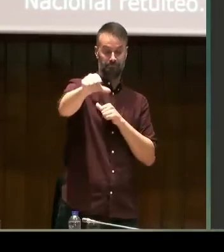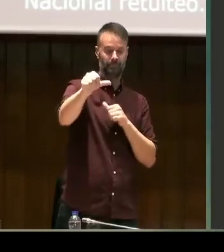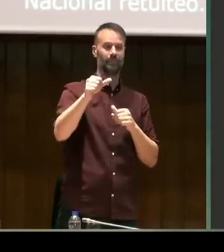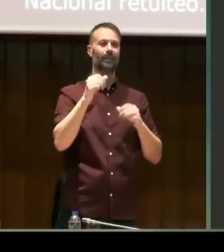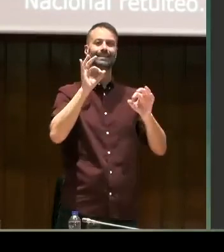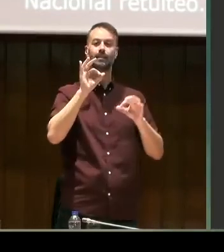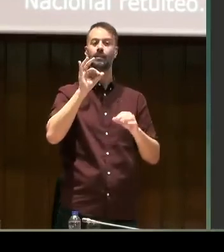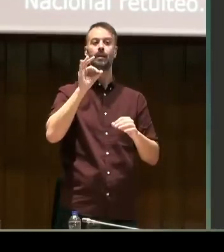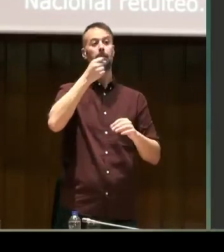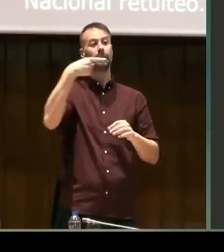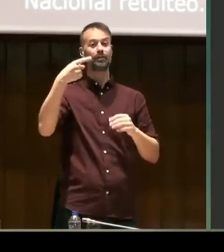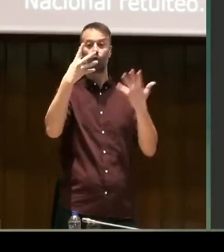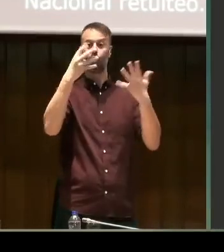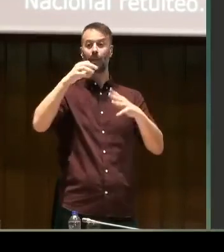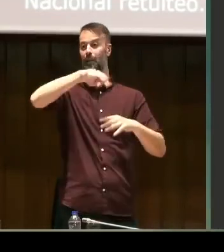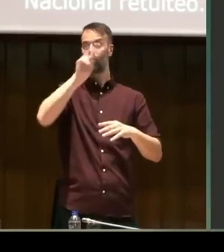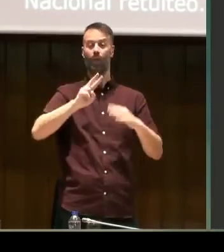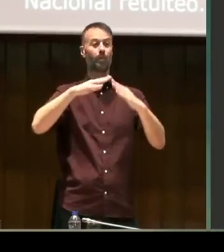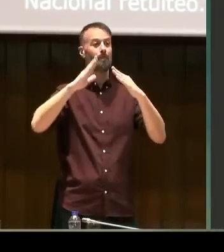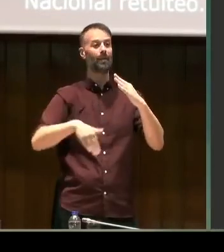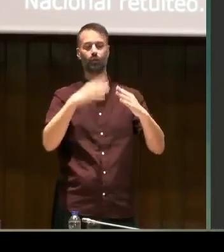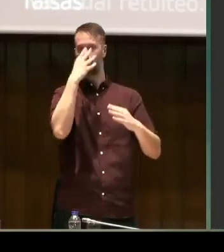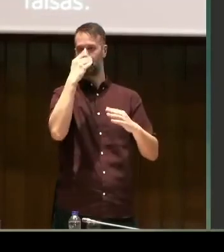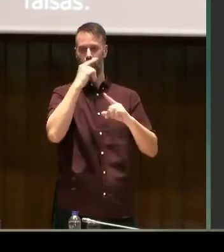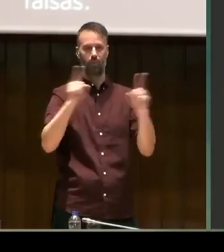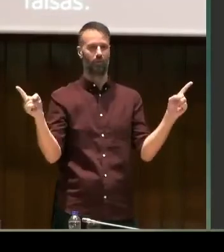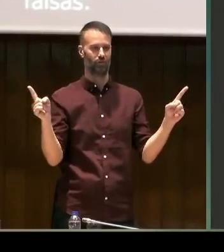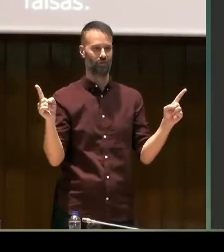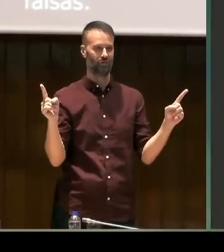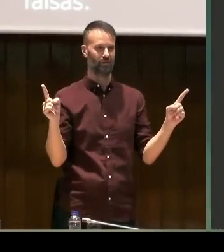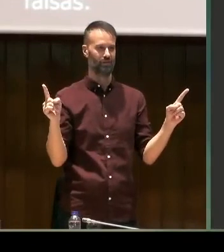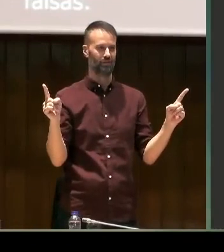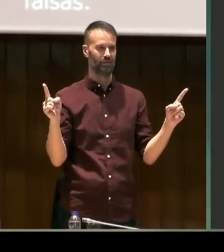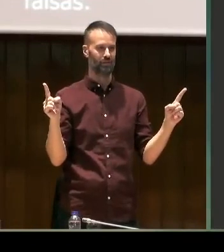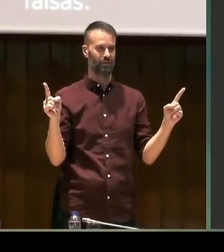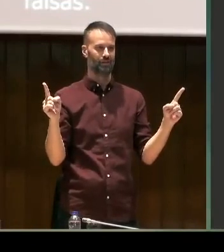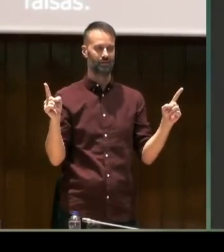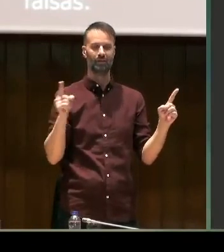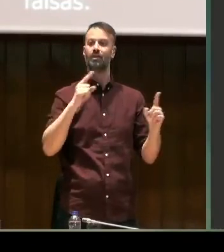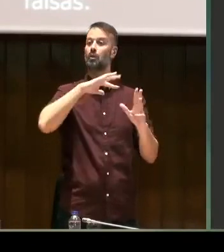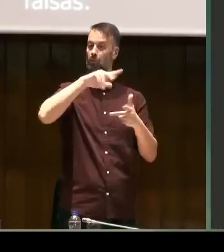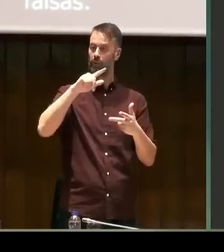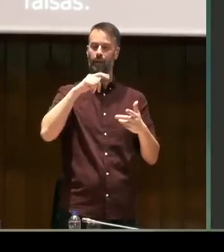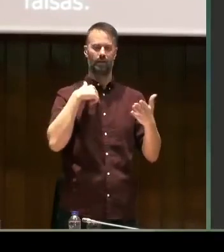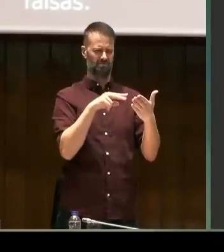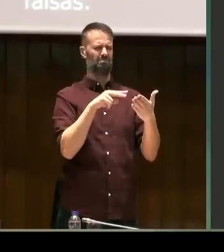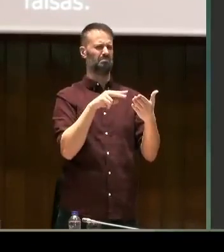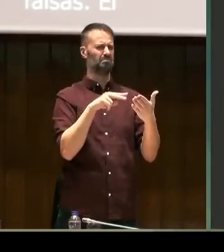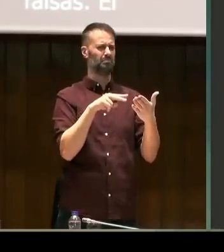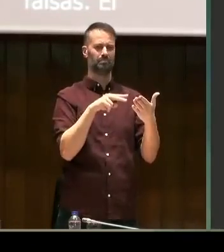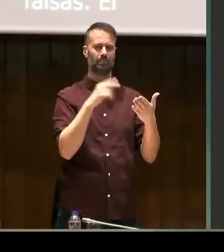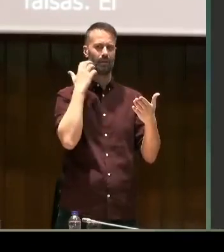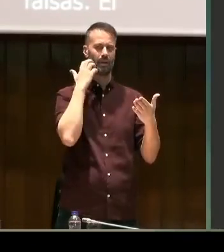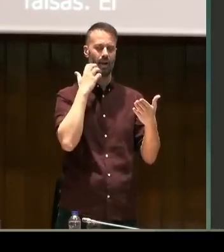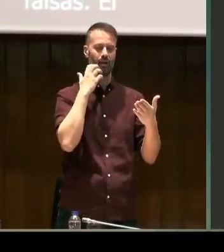Ayuntamiento de Madrid, rezaba la noticia, pues iba a prohibir tener perros en pisos de menos de 90